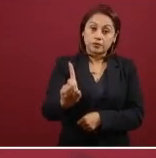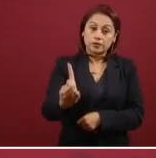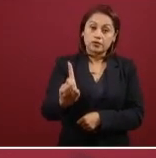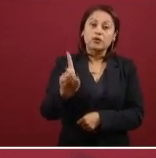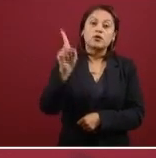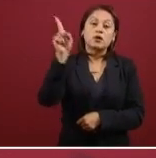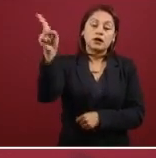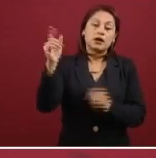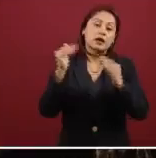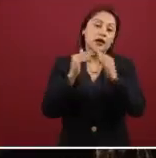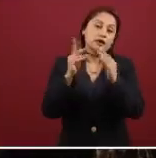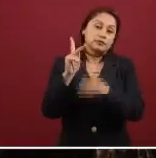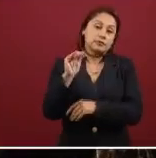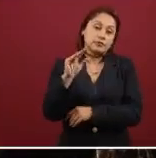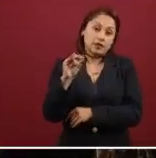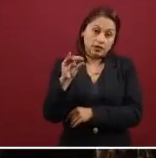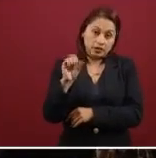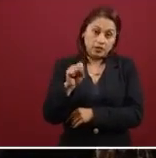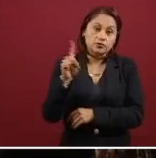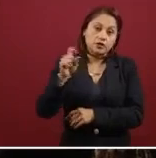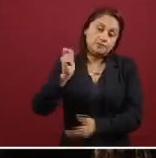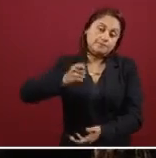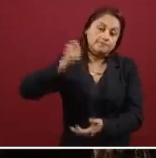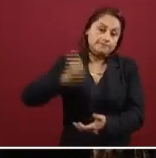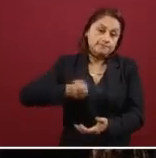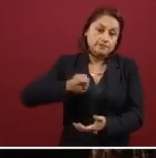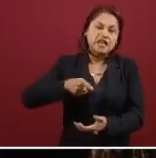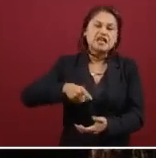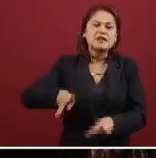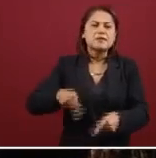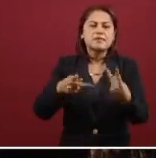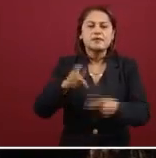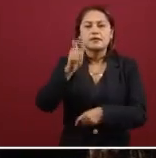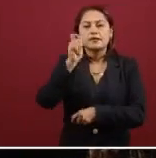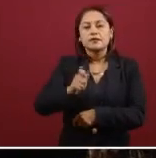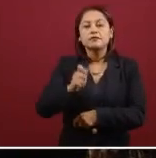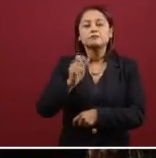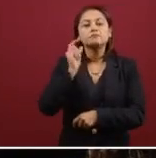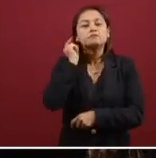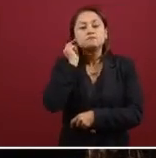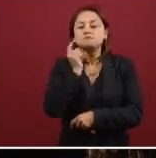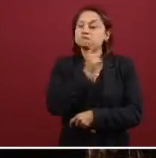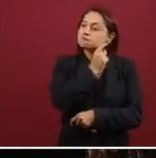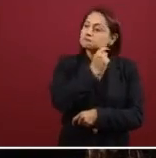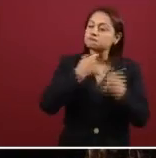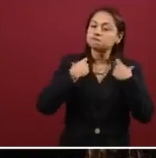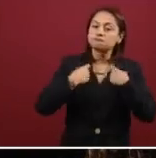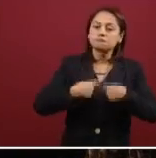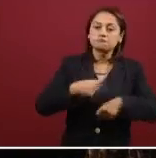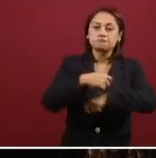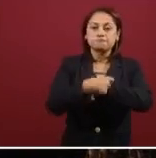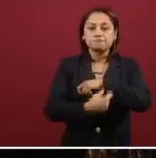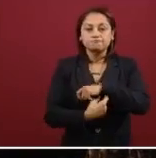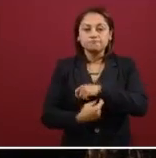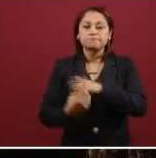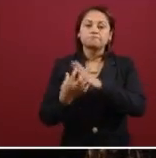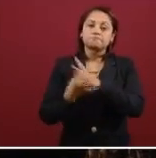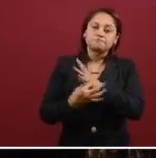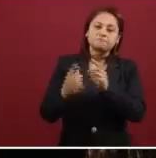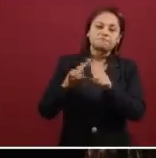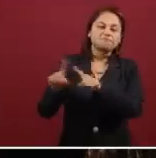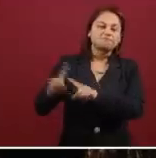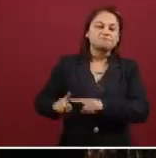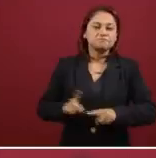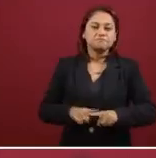Pinos, van a ser las alhajas que se han decomisado. La